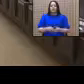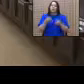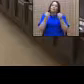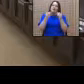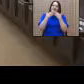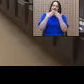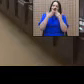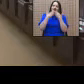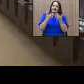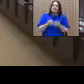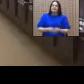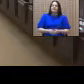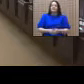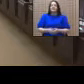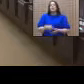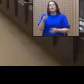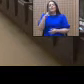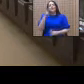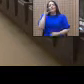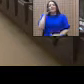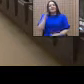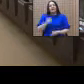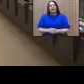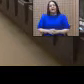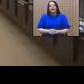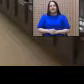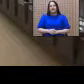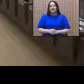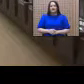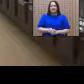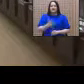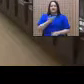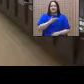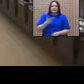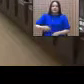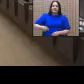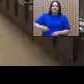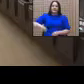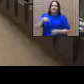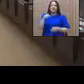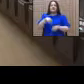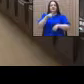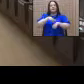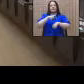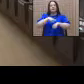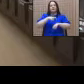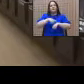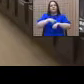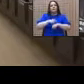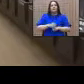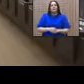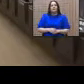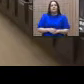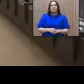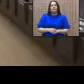Muchas gracias, compañera presidente, en este momento en ejercicio.